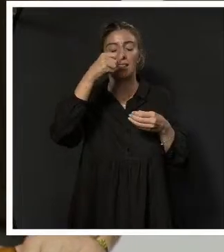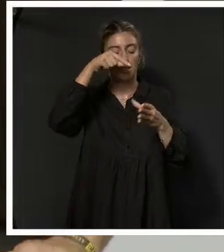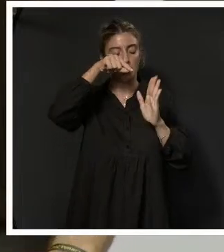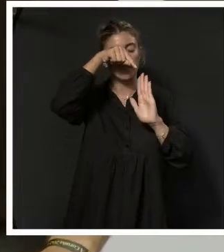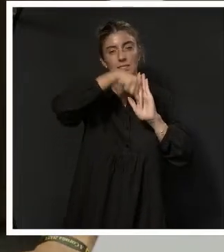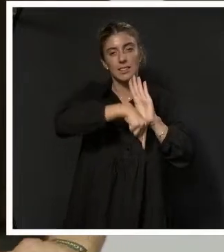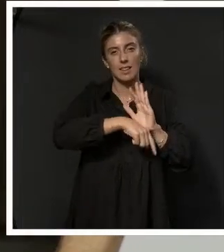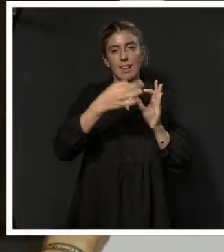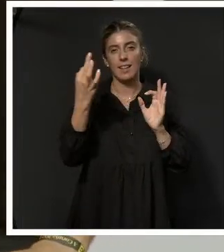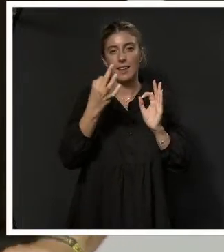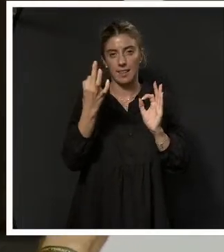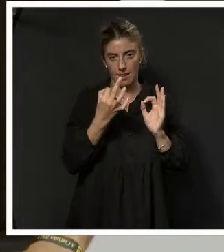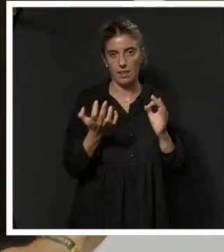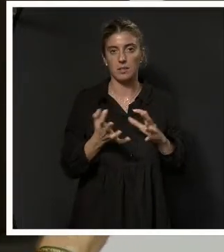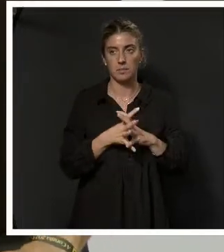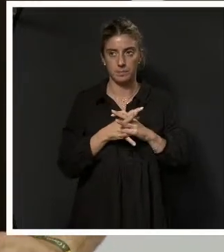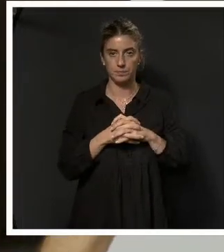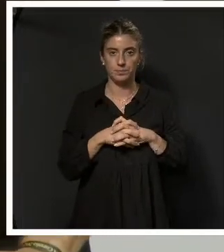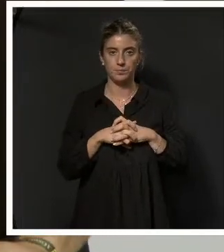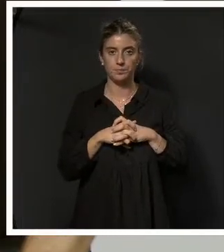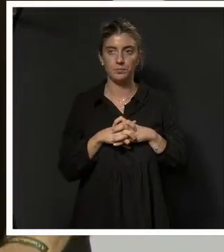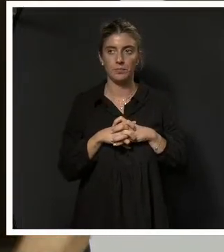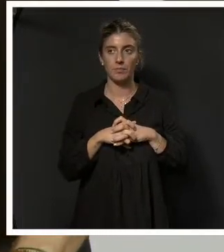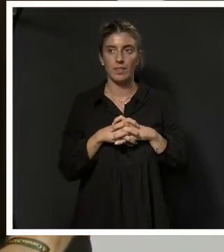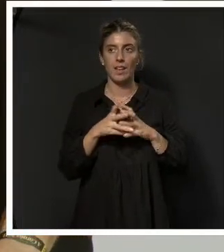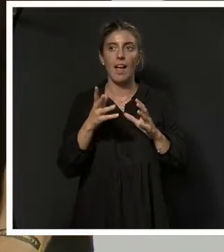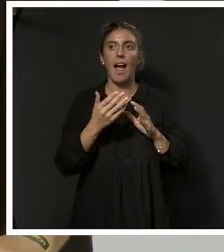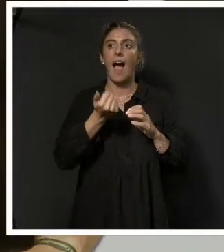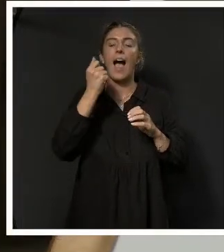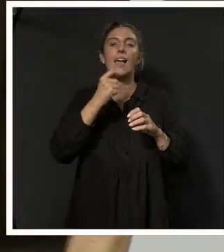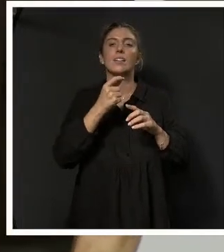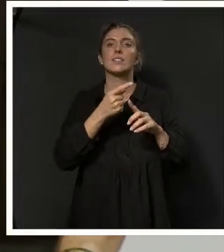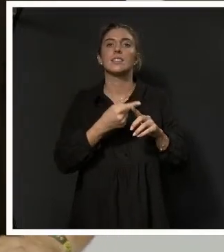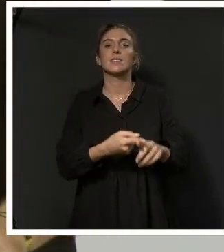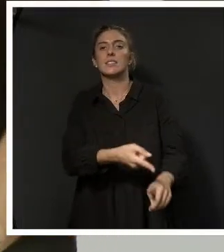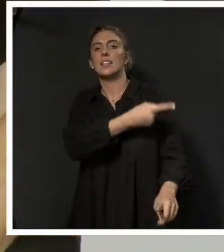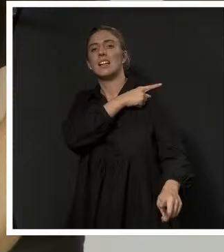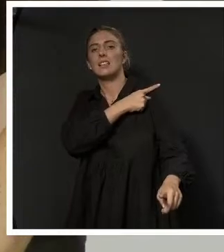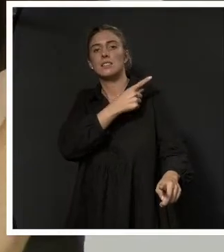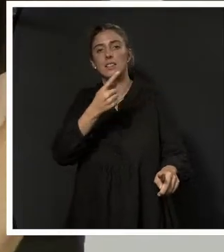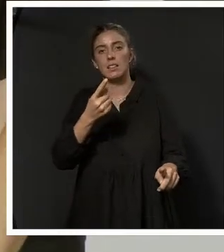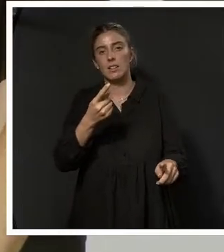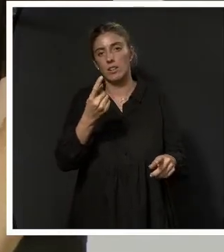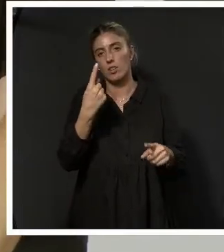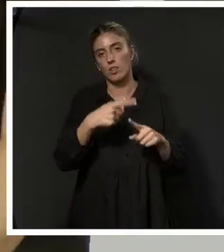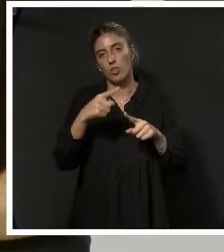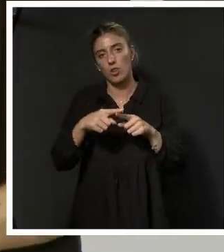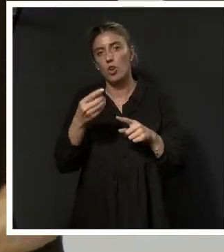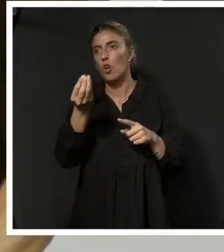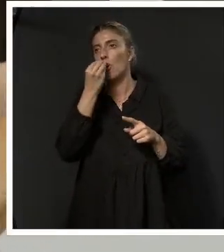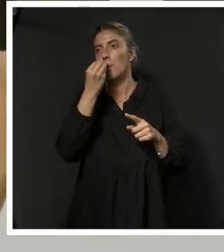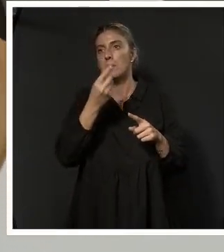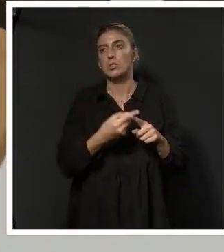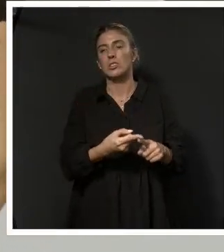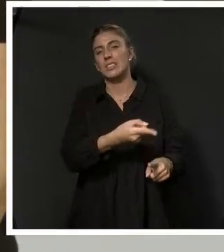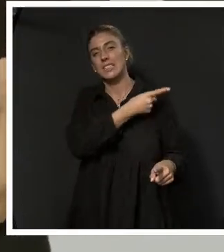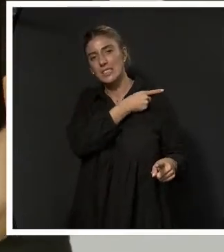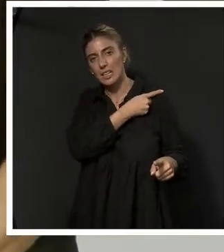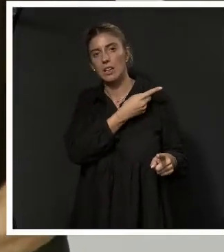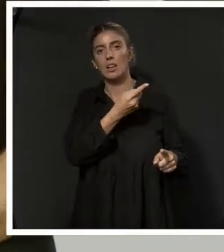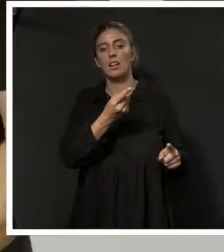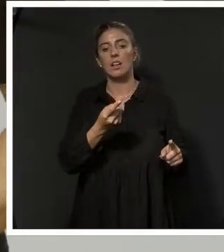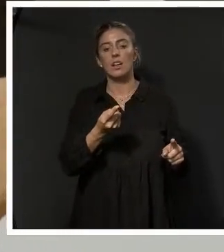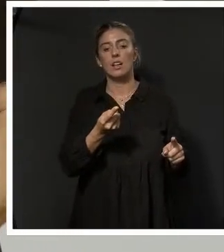y deberíamos tender A menos no hacemos un exceso en toda la vida en sheral consumimos de maíz